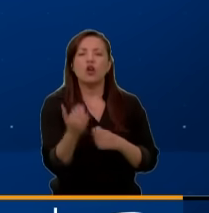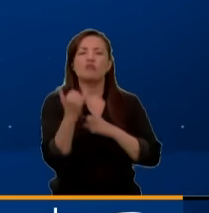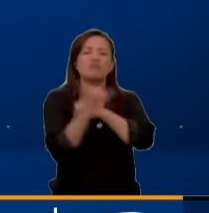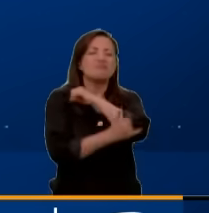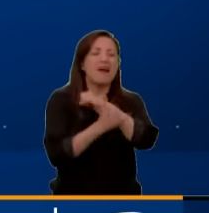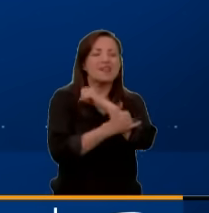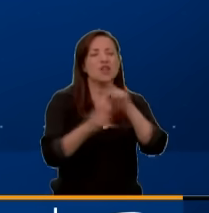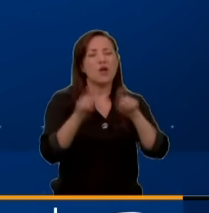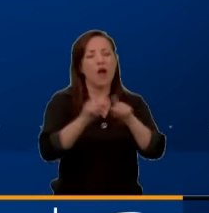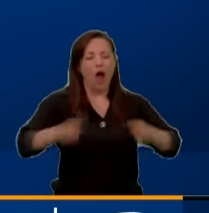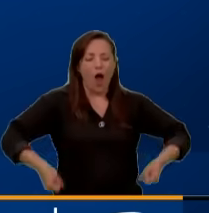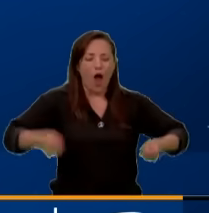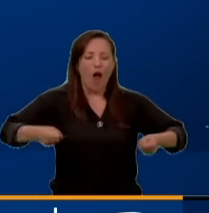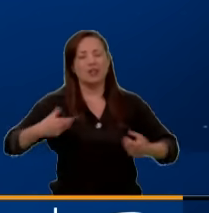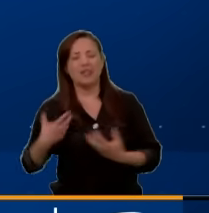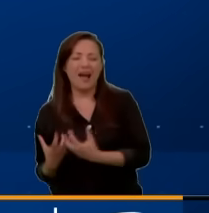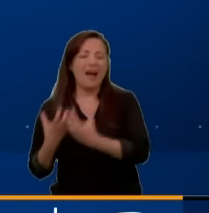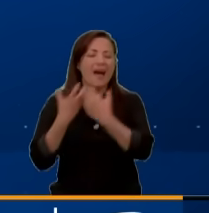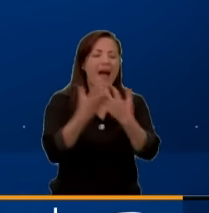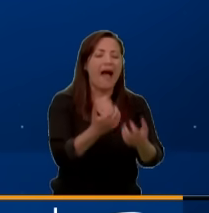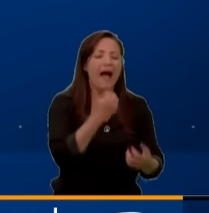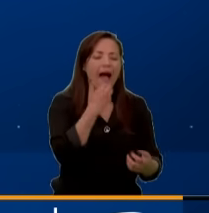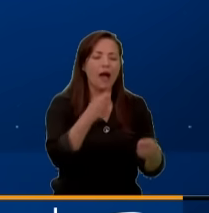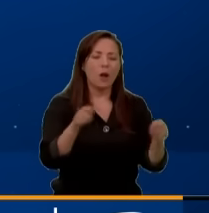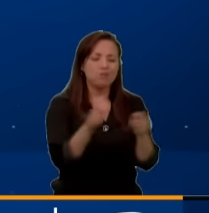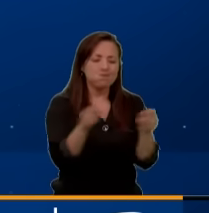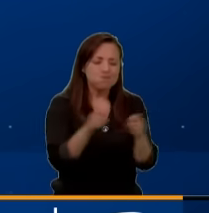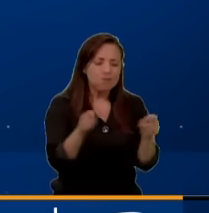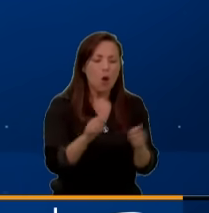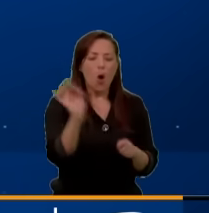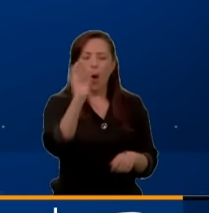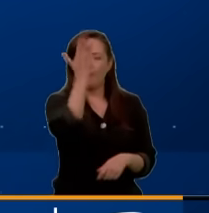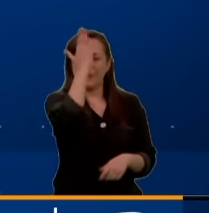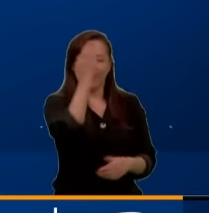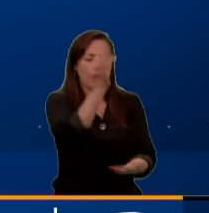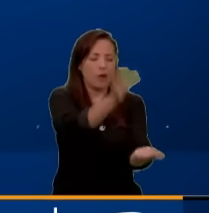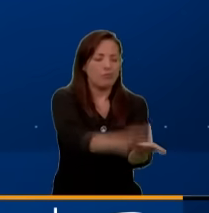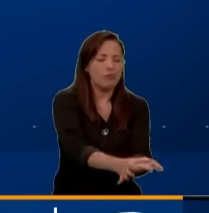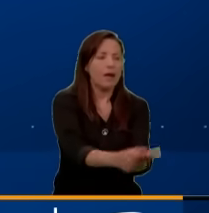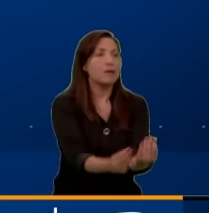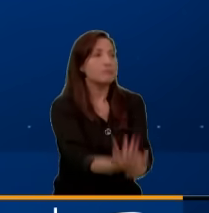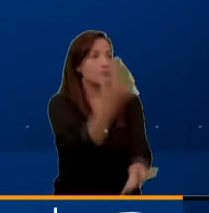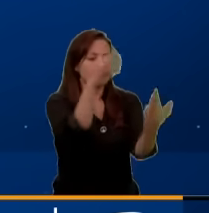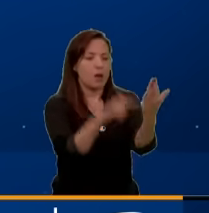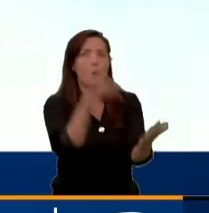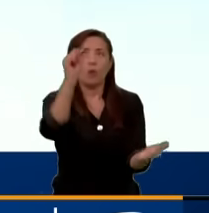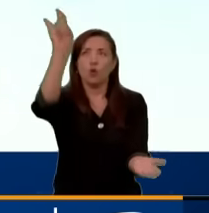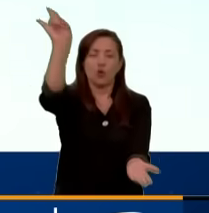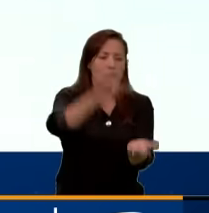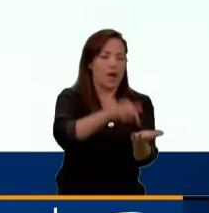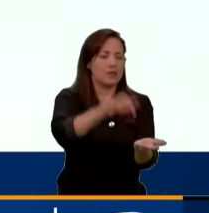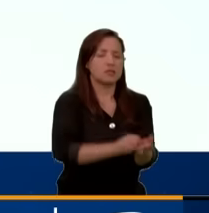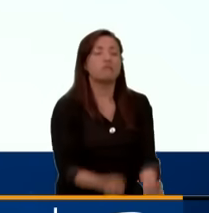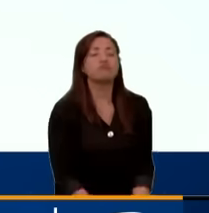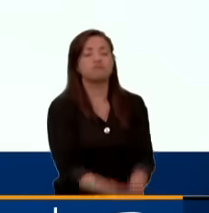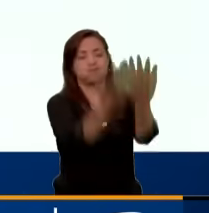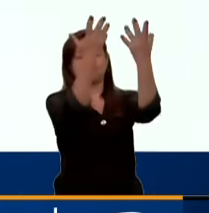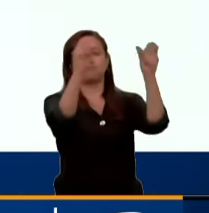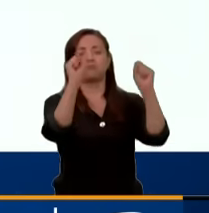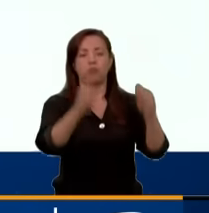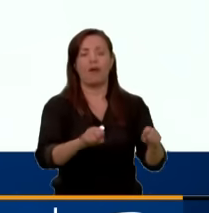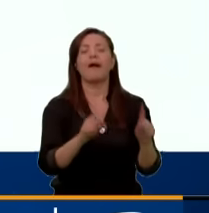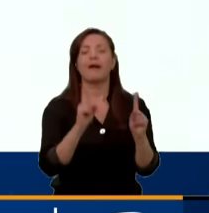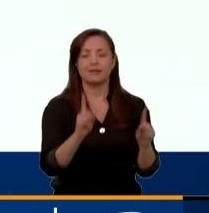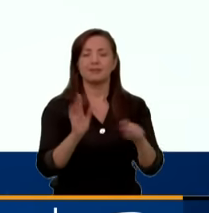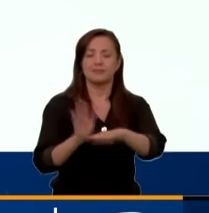nosotros llamamos y dejamos plásticos o vidrios en las zonas boscosas, pues puede generar este tipo de situaciones. Acuérdense